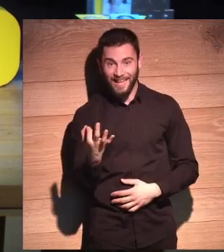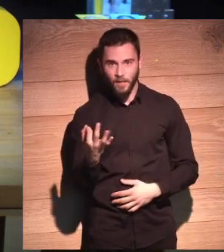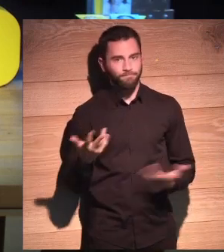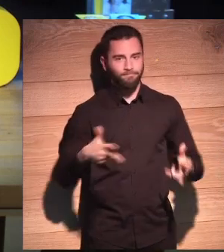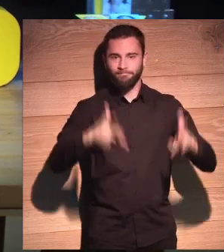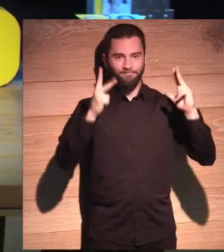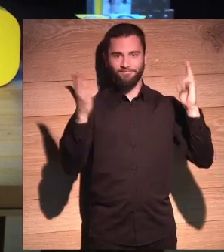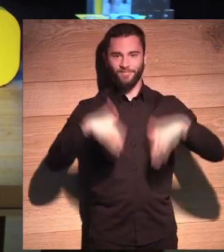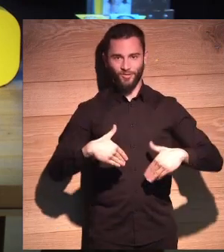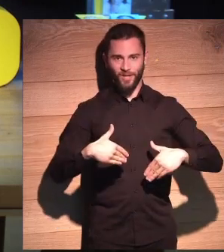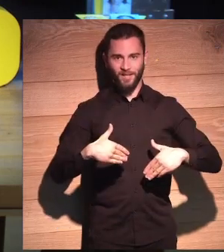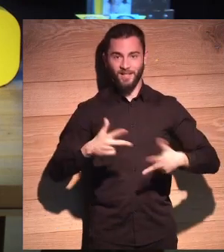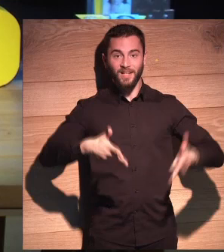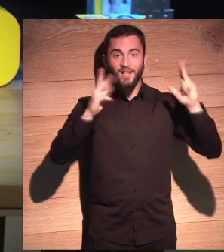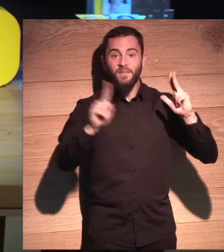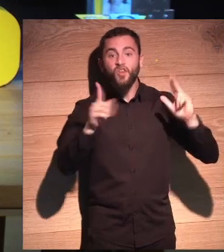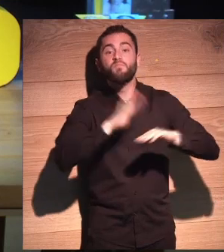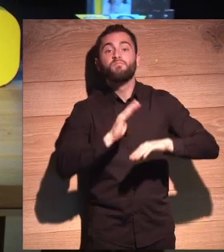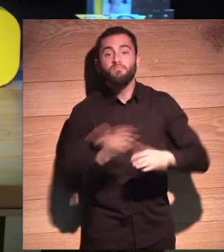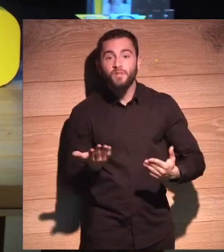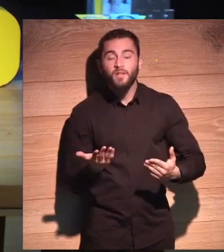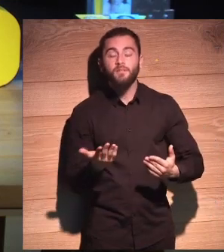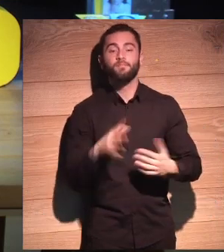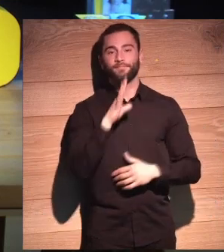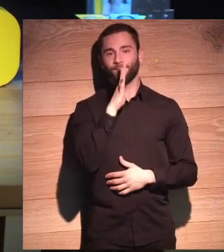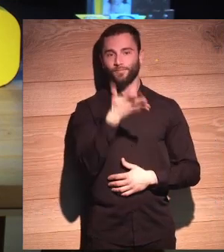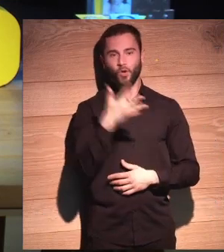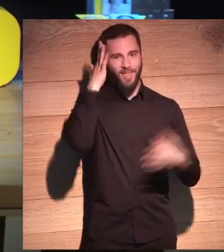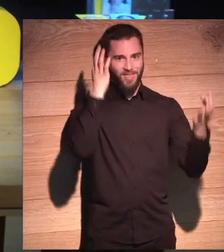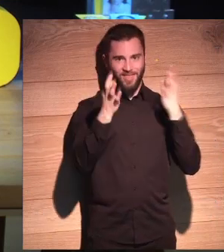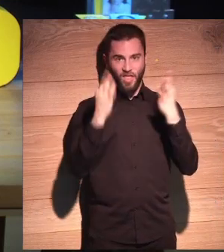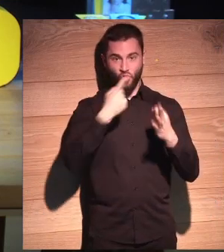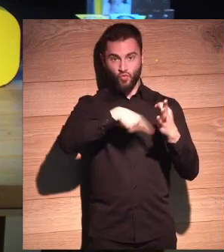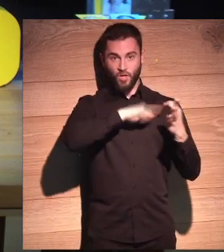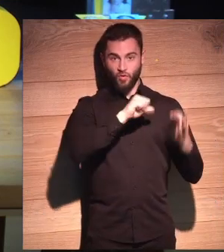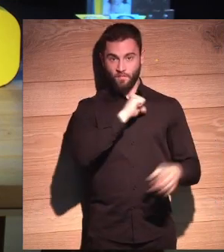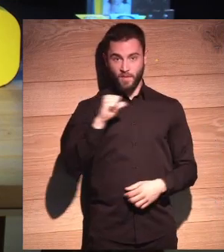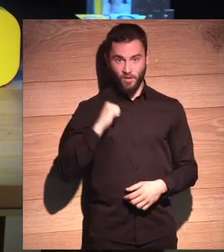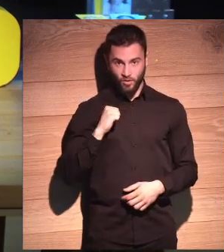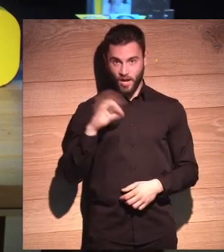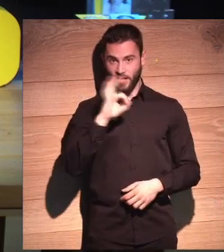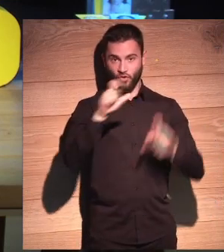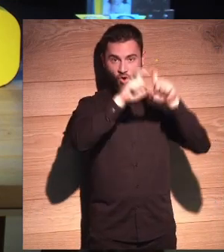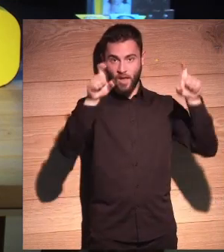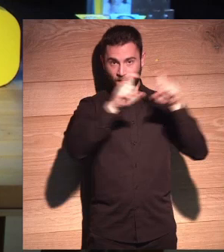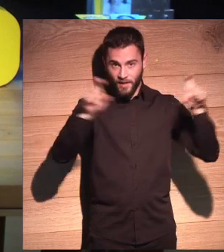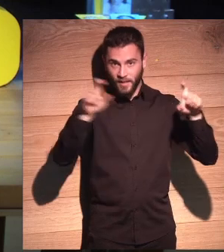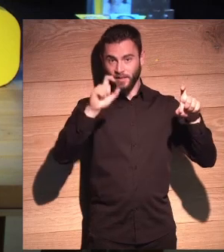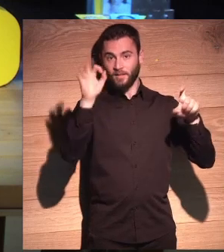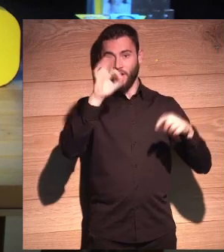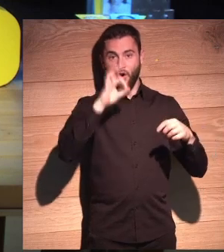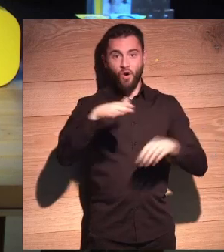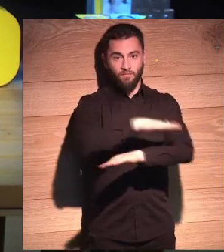libres. ¿Por qué no somos libres? Porque los datos nuestros personales o las empresas o las